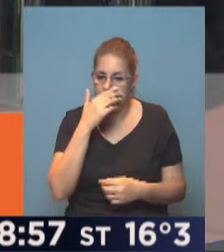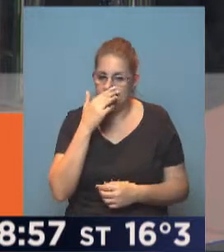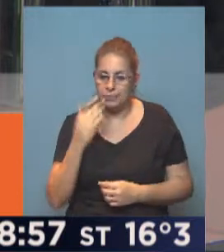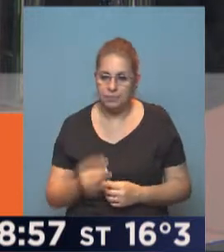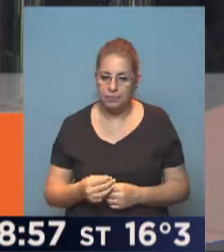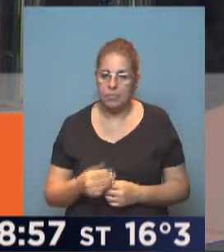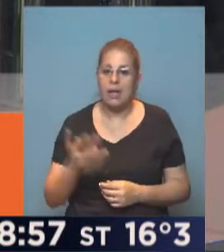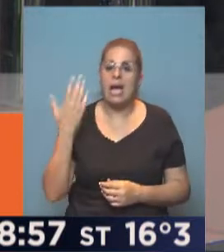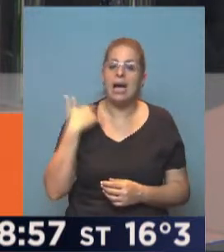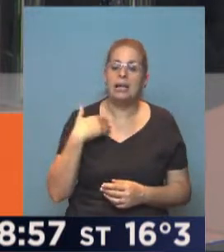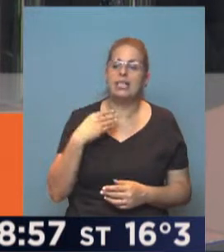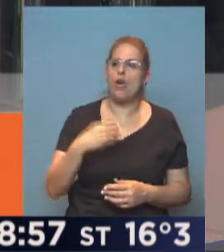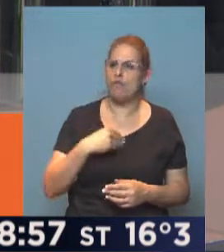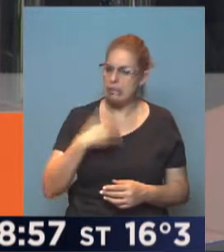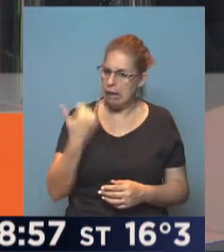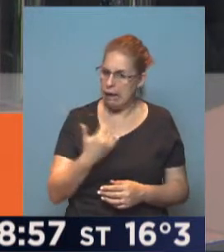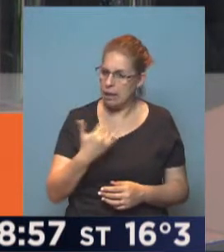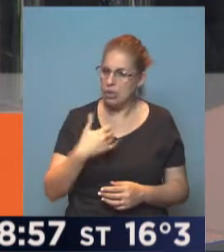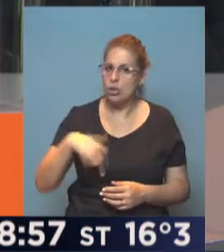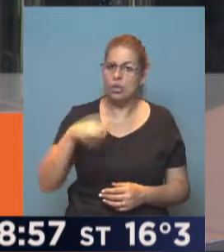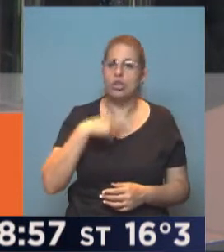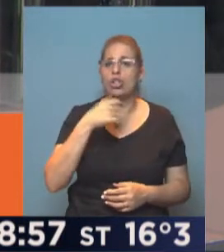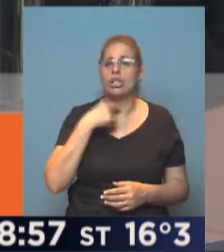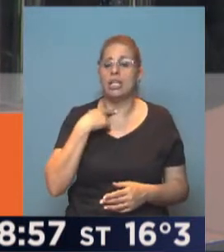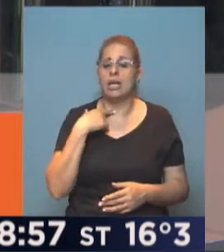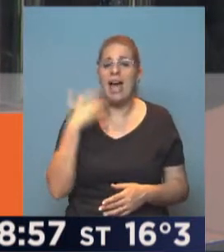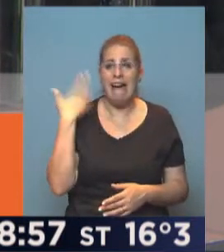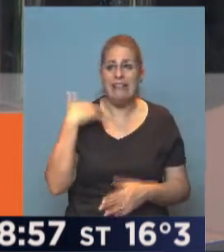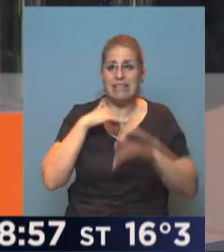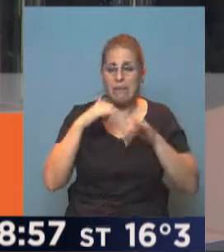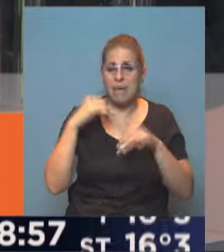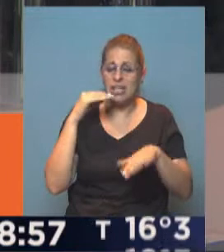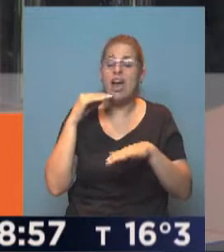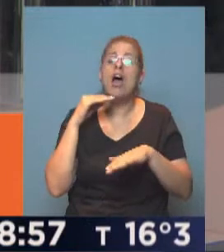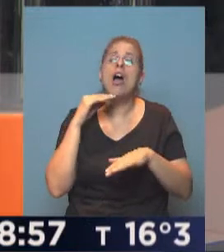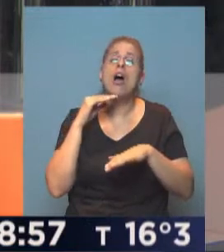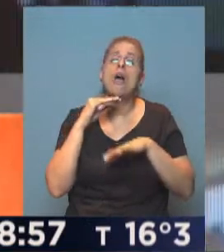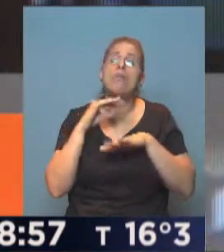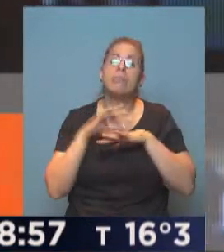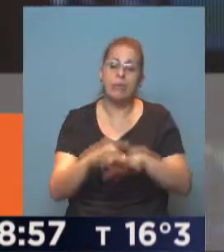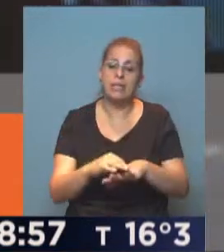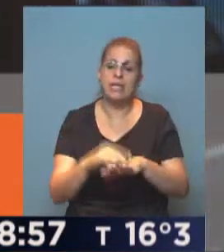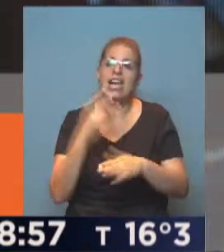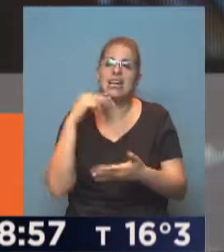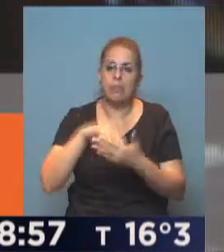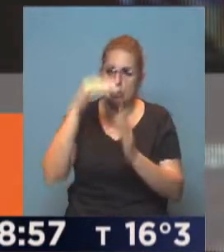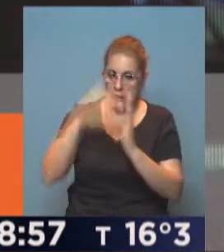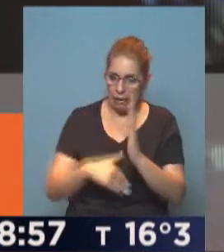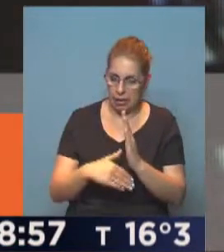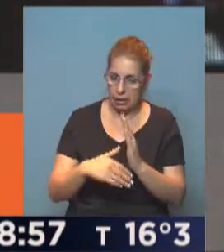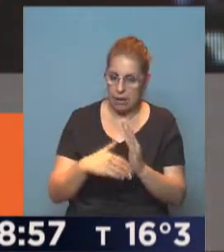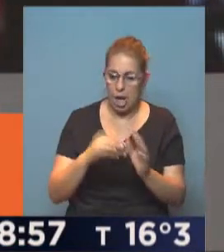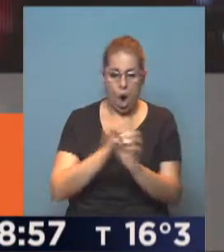pasó? ¿Estaban demasiado confiados? Me Porque parece todos quieren ir a una promesa de campaña, bajar este impuesto. Eso es tremendo. Tremendo en